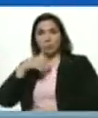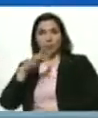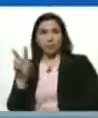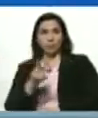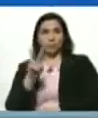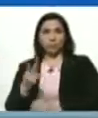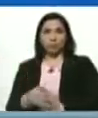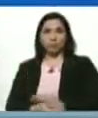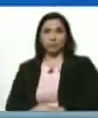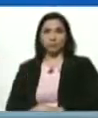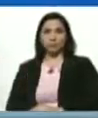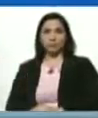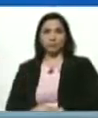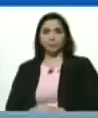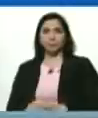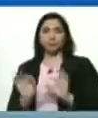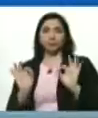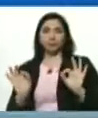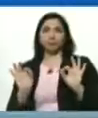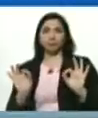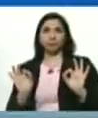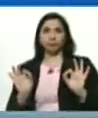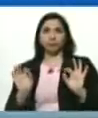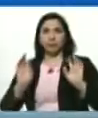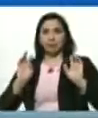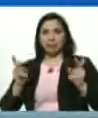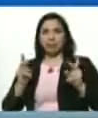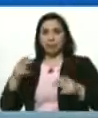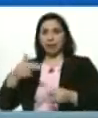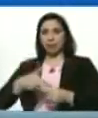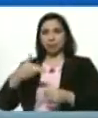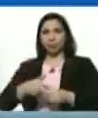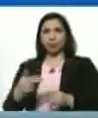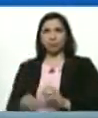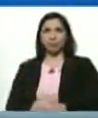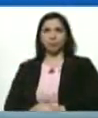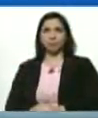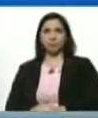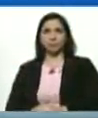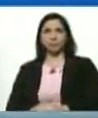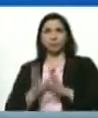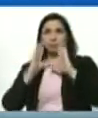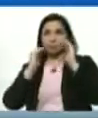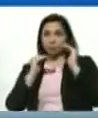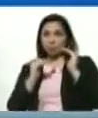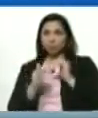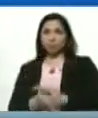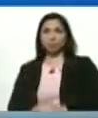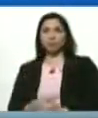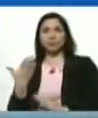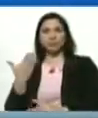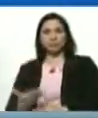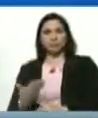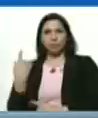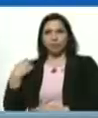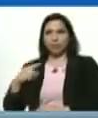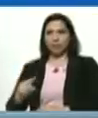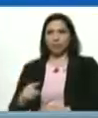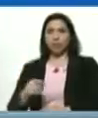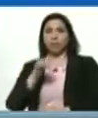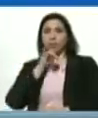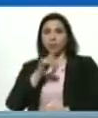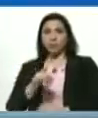venezuela específicamente en el tema de la gasolina la atención es importante tener la